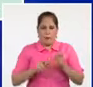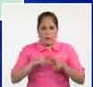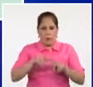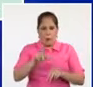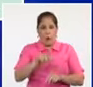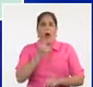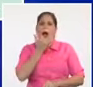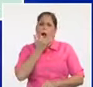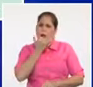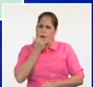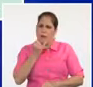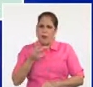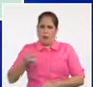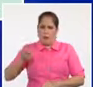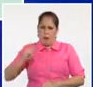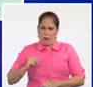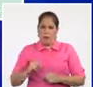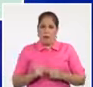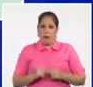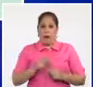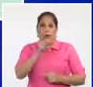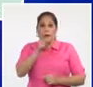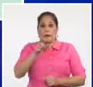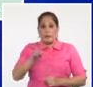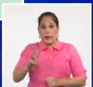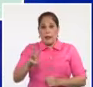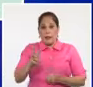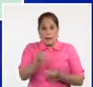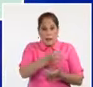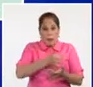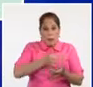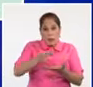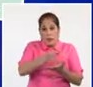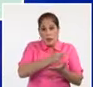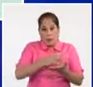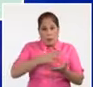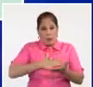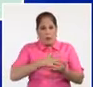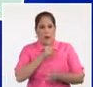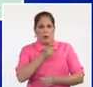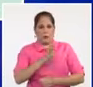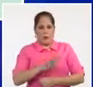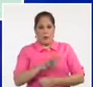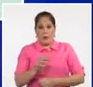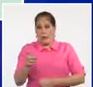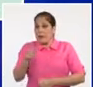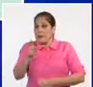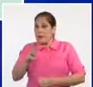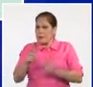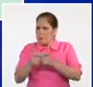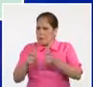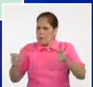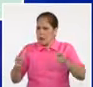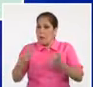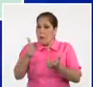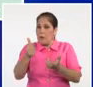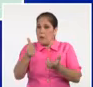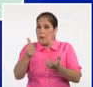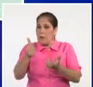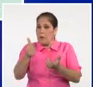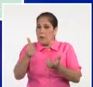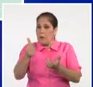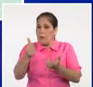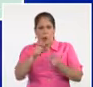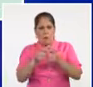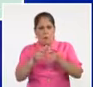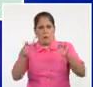afecta en el día de ayer 13 de sus 14 municipios. Holguín, municipio la mayor cifra.